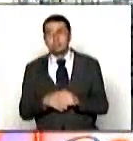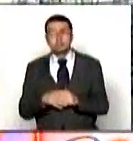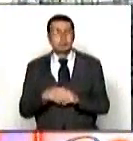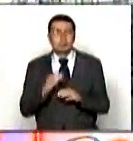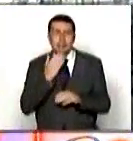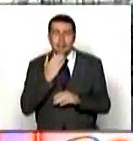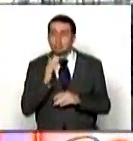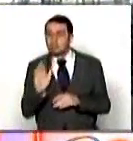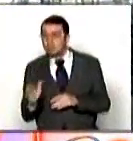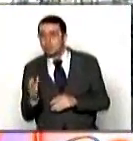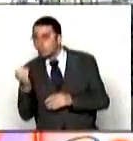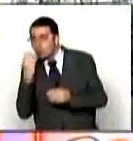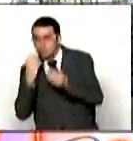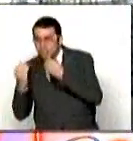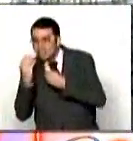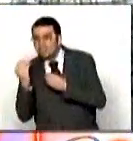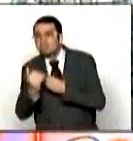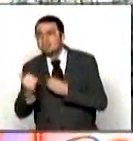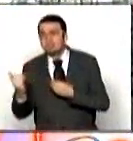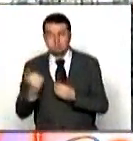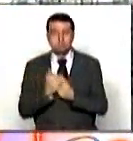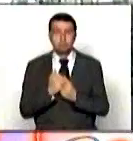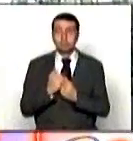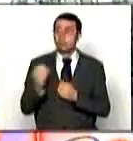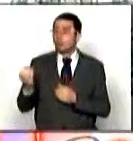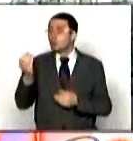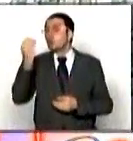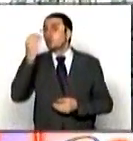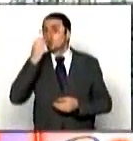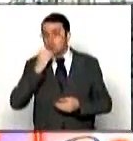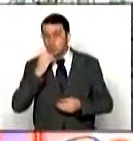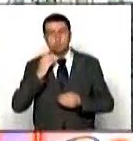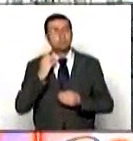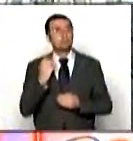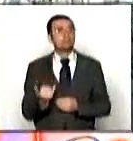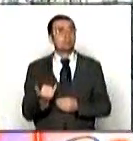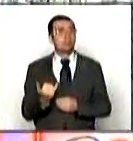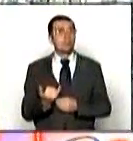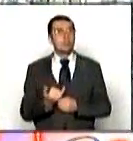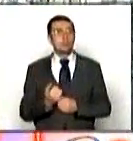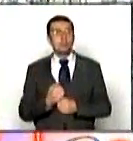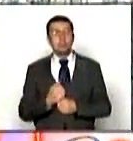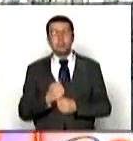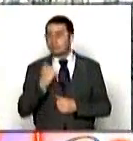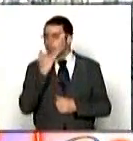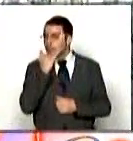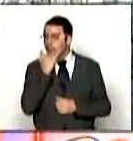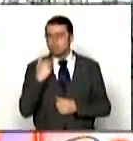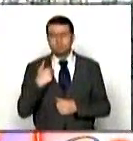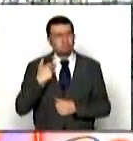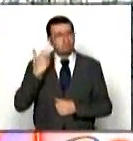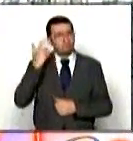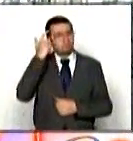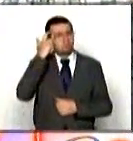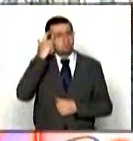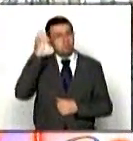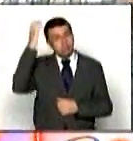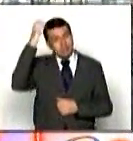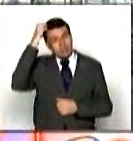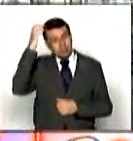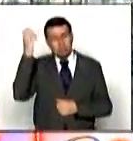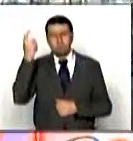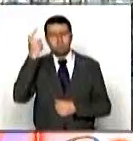entre comillas, pues, ¿qué incidencia tienen esos alimentos sobre la inteligencia, sobre la capacidad de